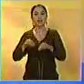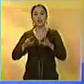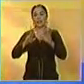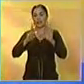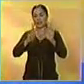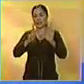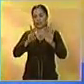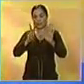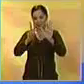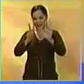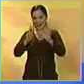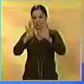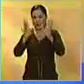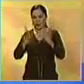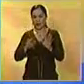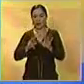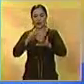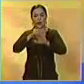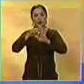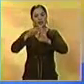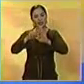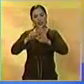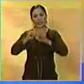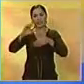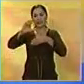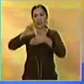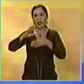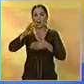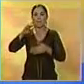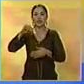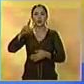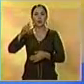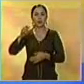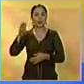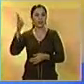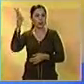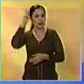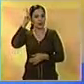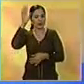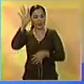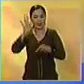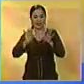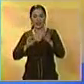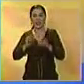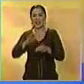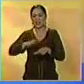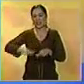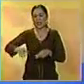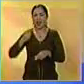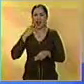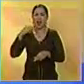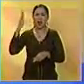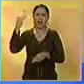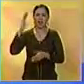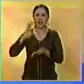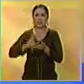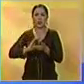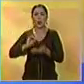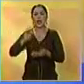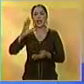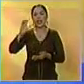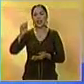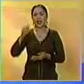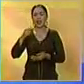ellas se encuentran en Latinoamérica. Machu Picchu, en Perú, es una de ellas. Los peruanos celebraron la elección de las ruinas de esta antigua ciudad inca